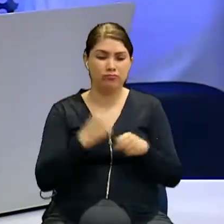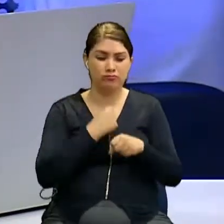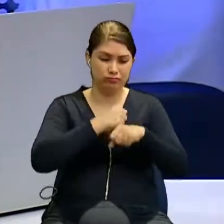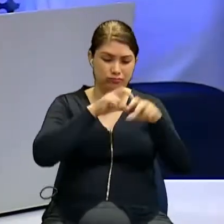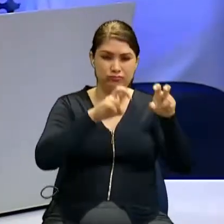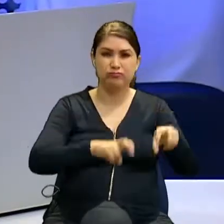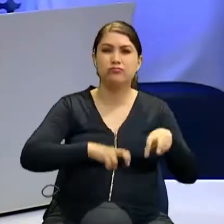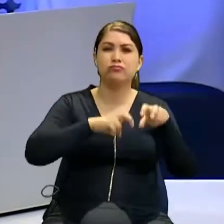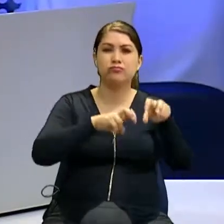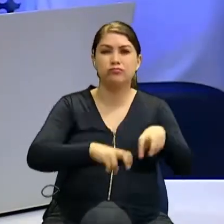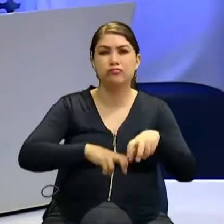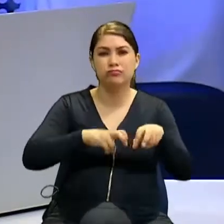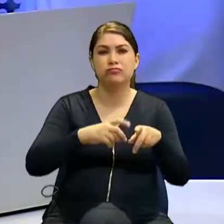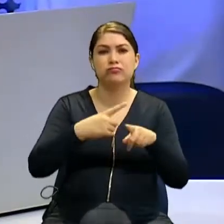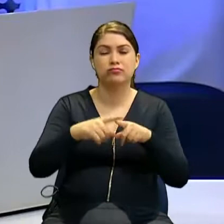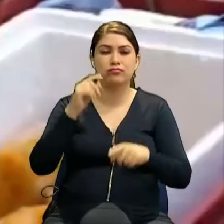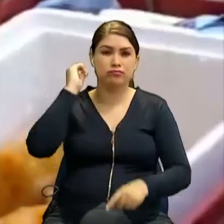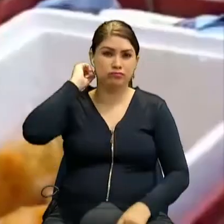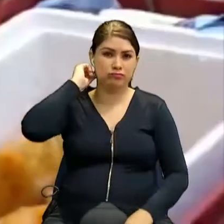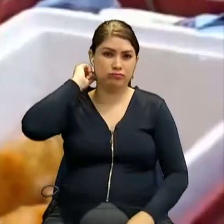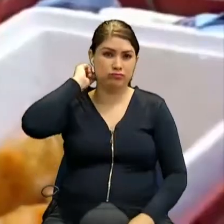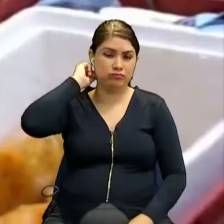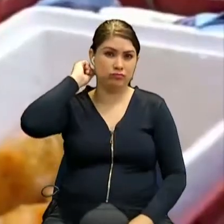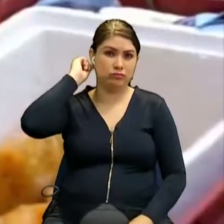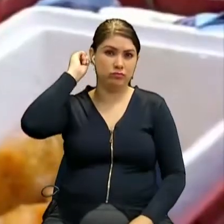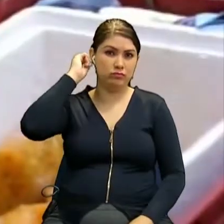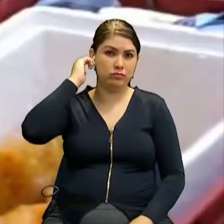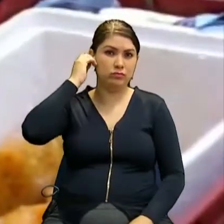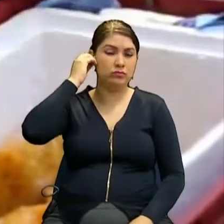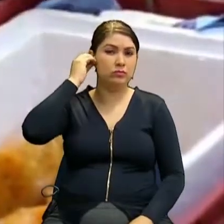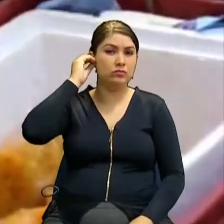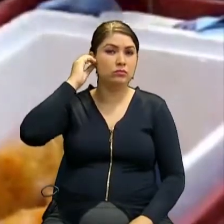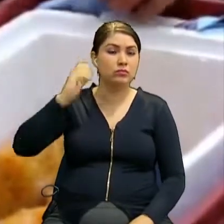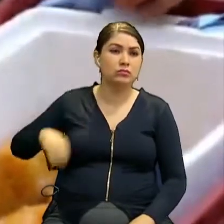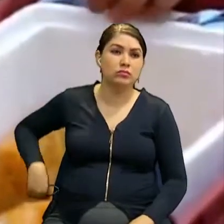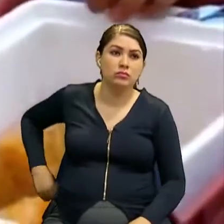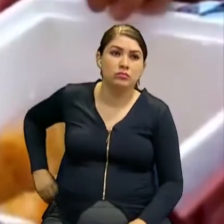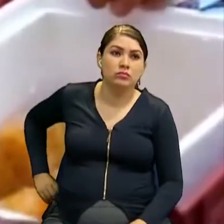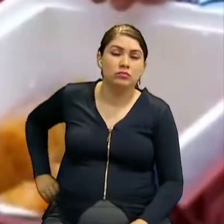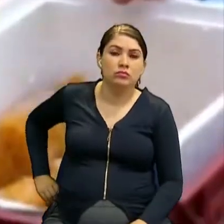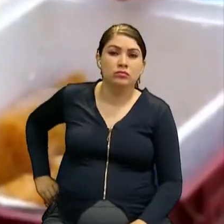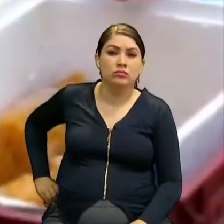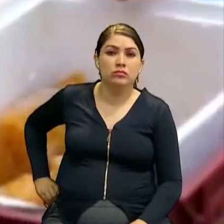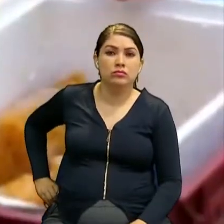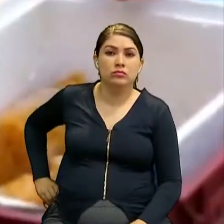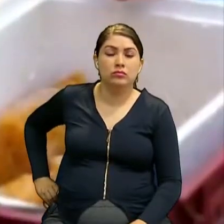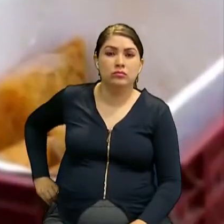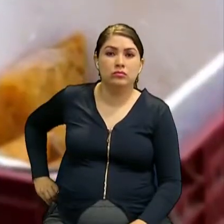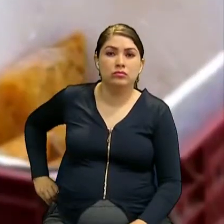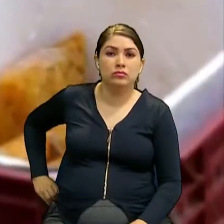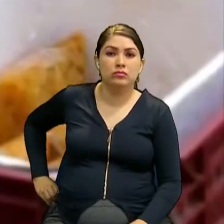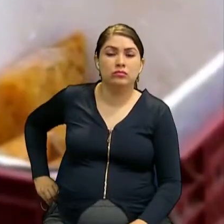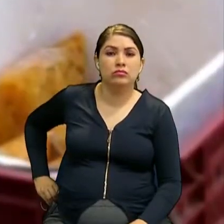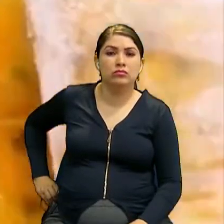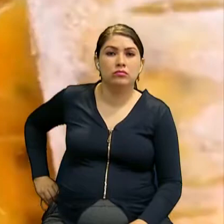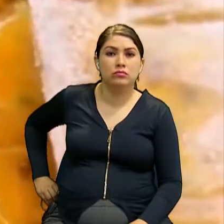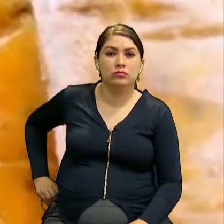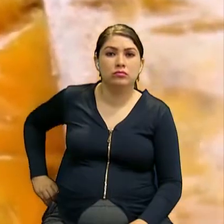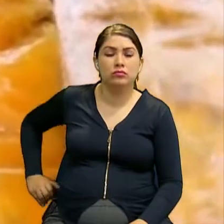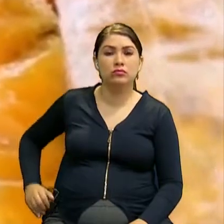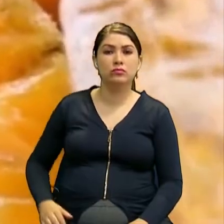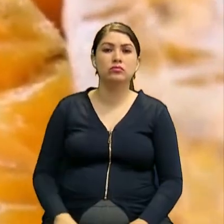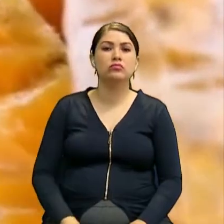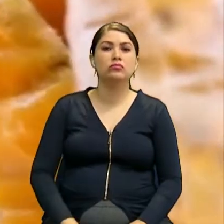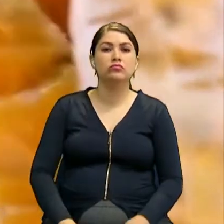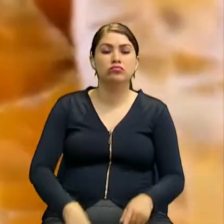y procesamiento de materias primas. El campesinado cachirense emprende labores de producción y procesamiento de